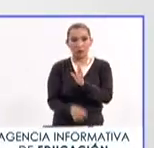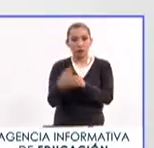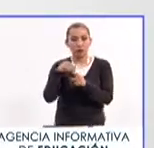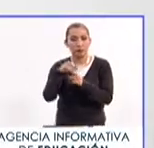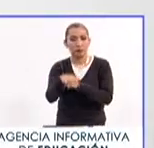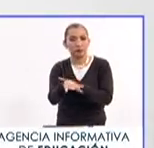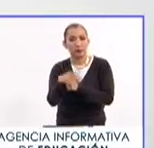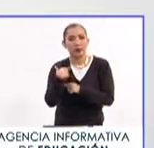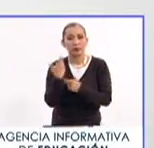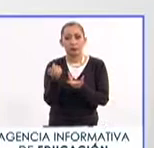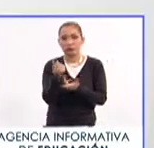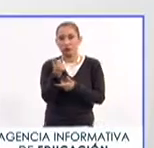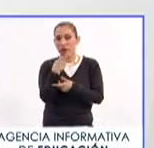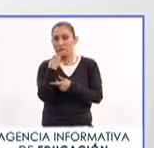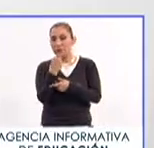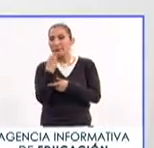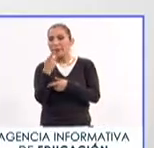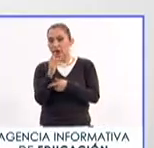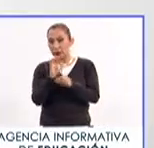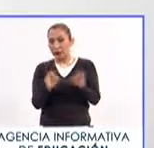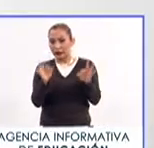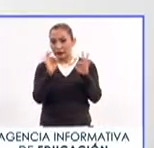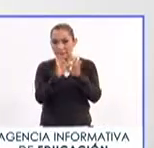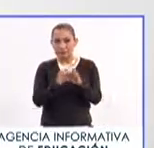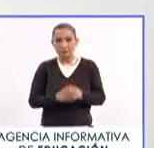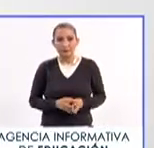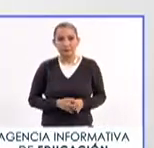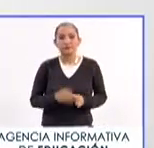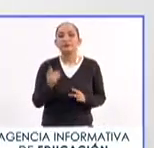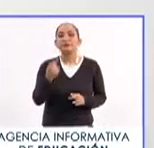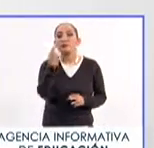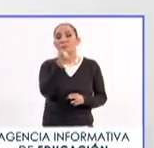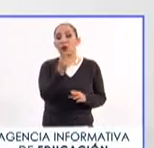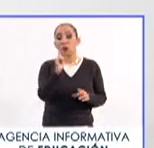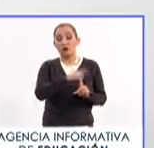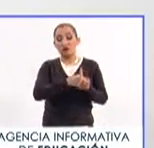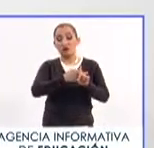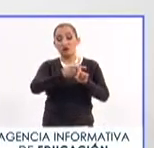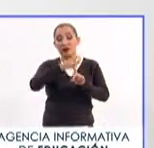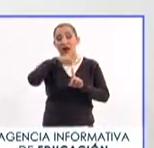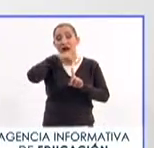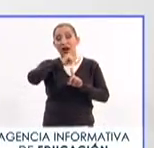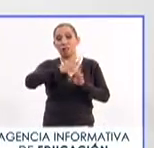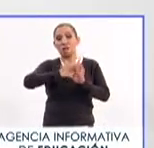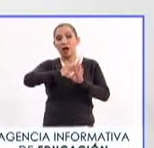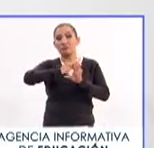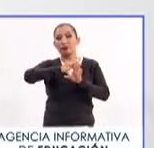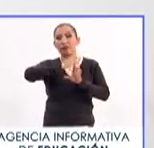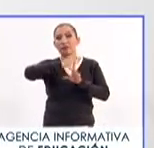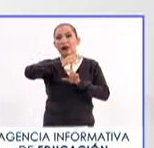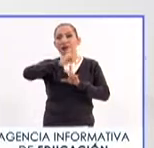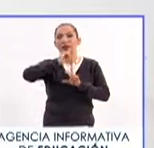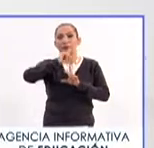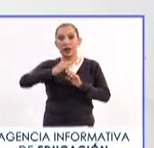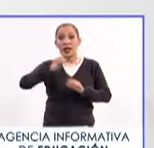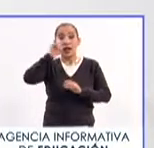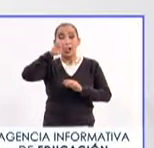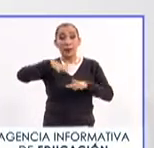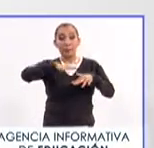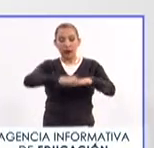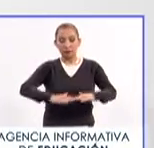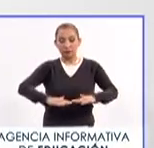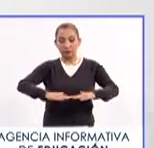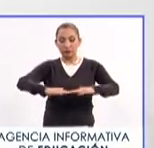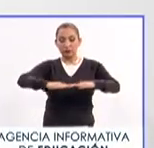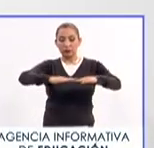del cual se habla poco, pero también es muy importante, y es que un aumento de temperatura hace subir más el nivel del mar. Y el nivel del mar